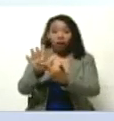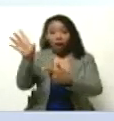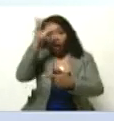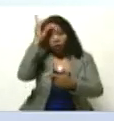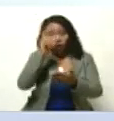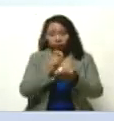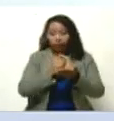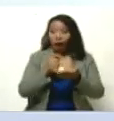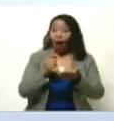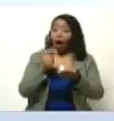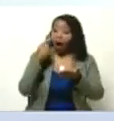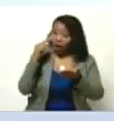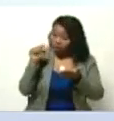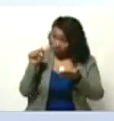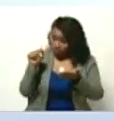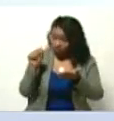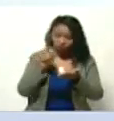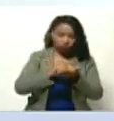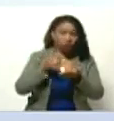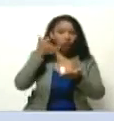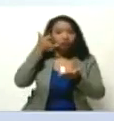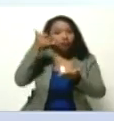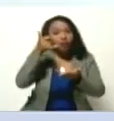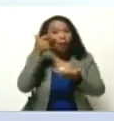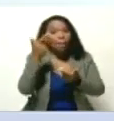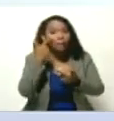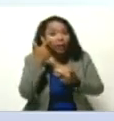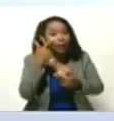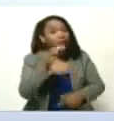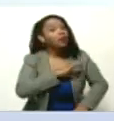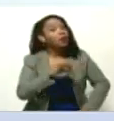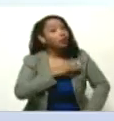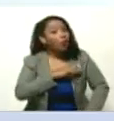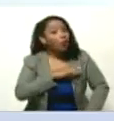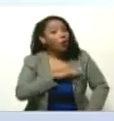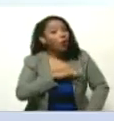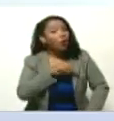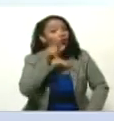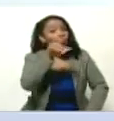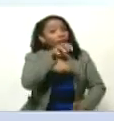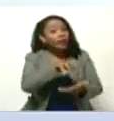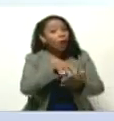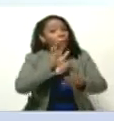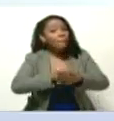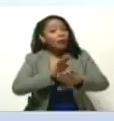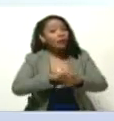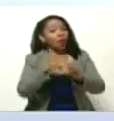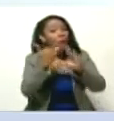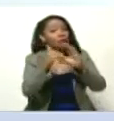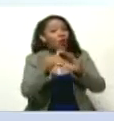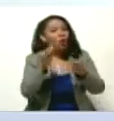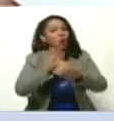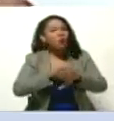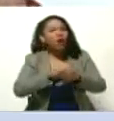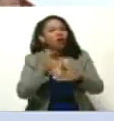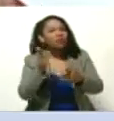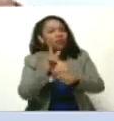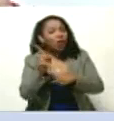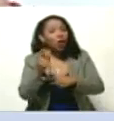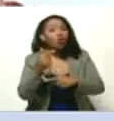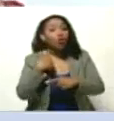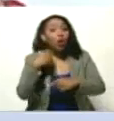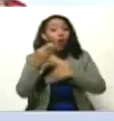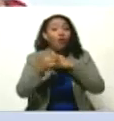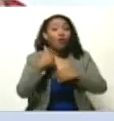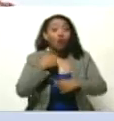nota y llama al enlace. Y le dice, mira, el señor, aquí en su estado está pasando esto. Averigüe. ¿Por qué? Porque tampoco es que yo voy a creer